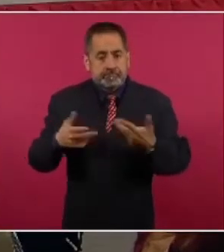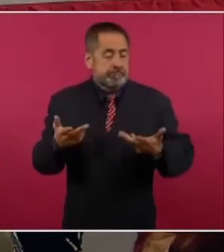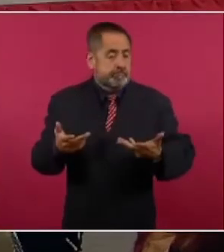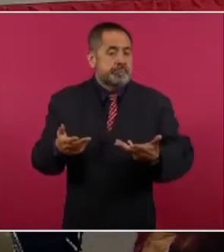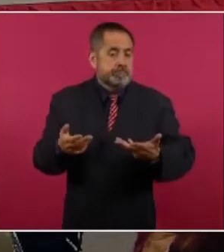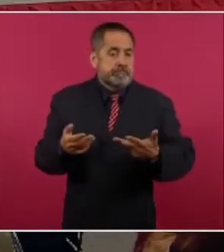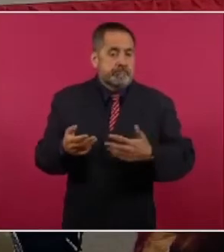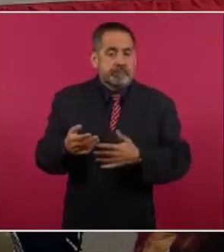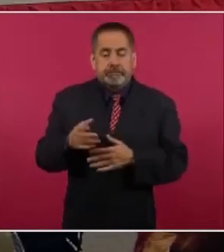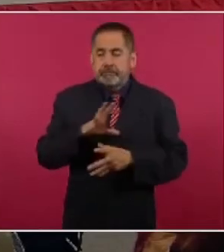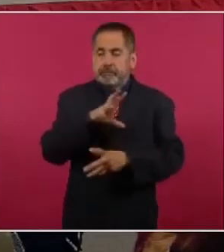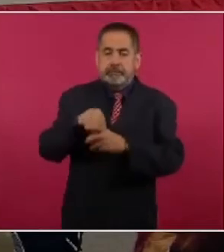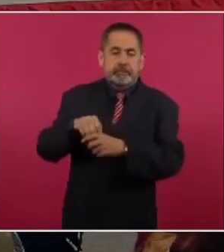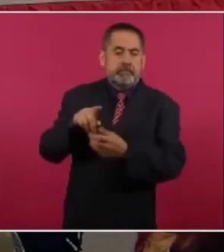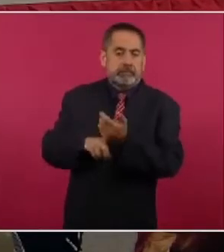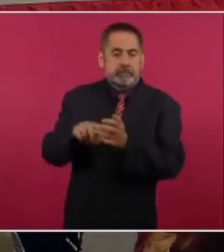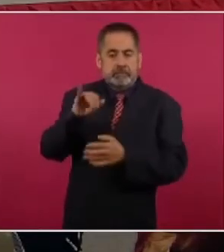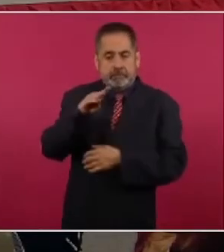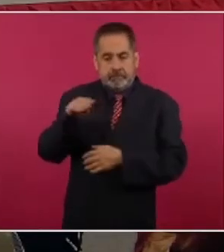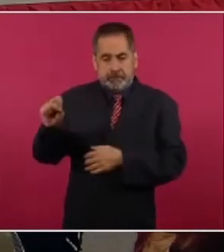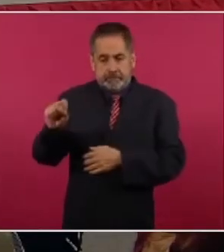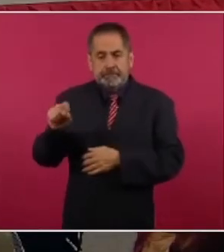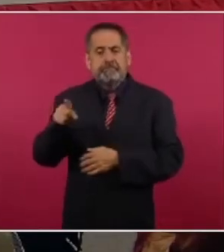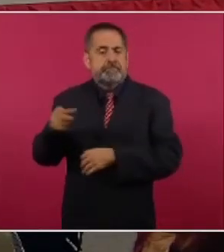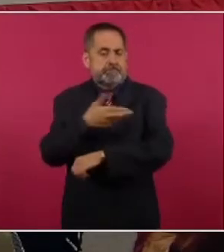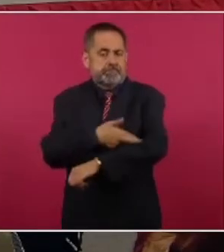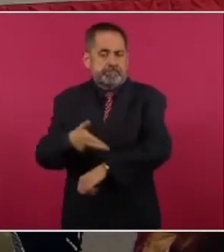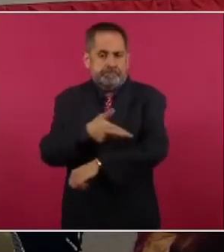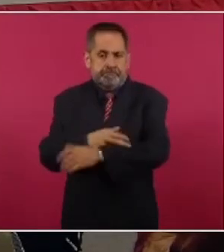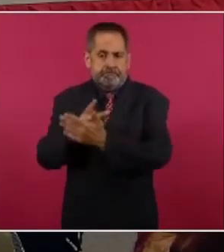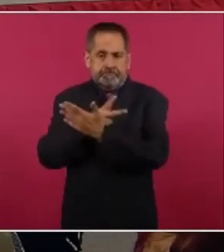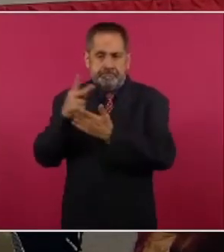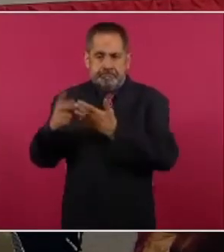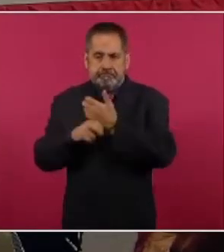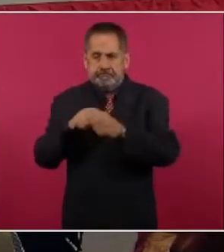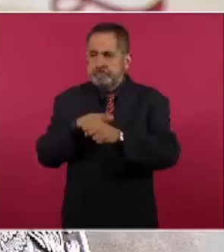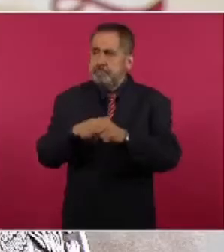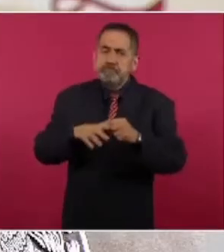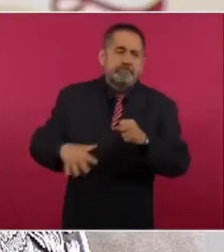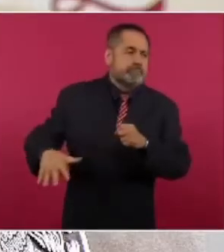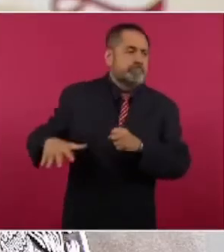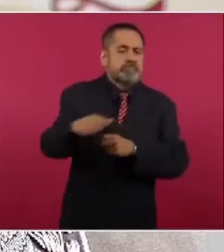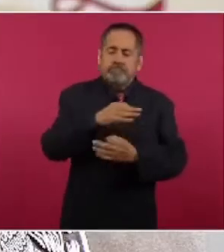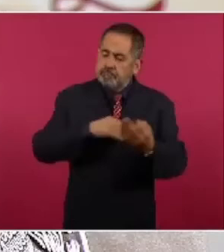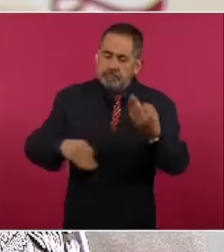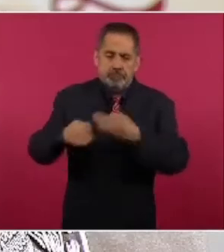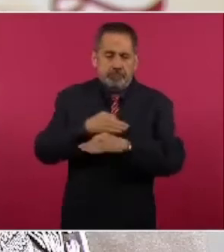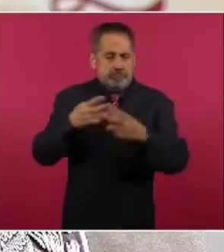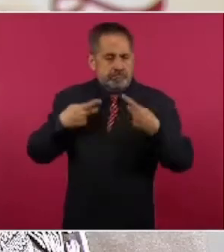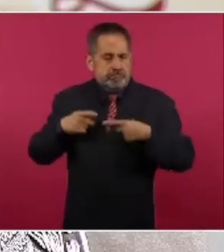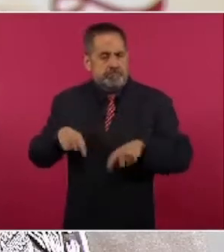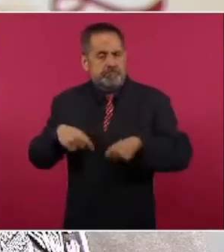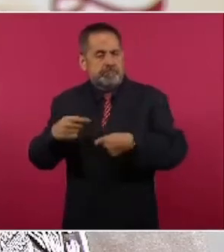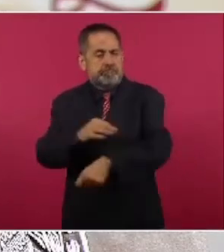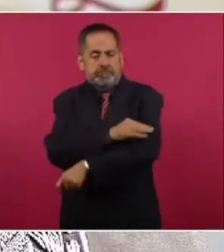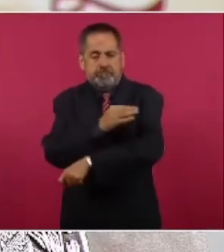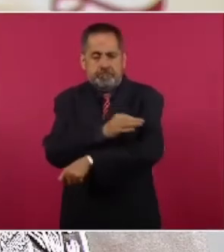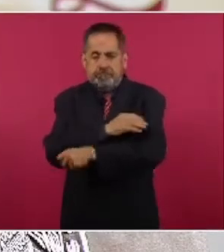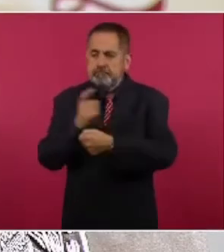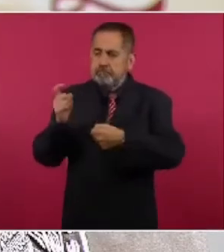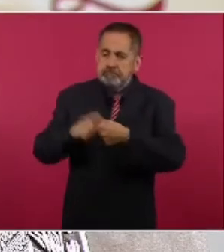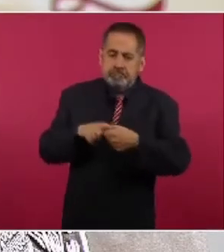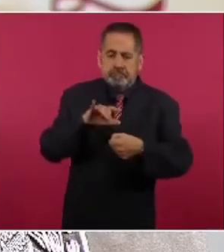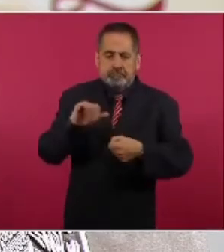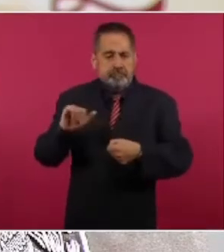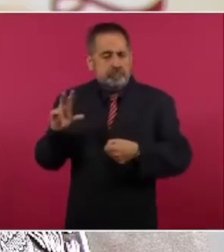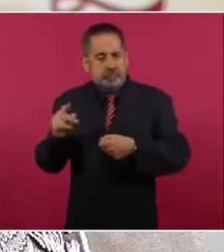Social también es parte de este programa nacional y es para todas las personas independientemente de su aseguramiento.